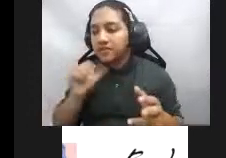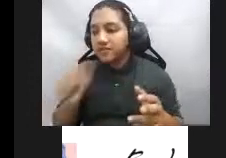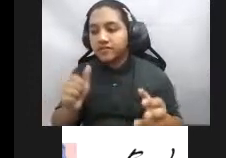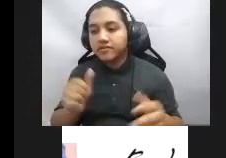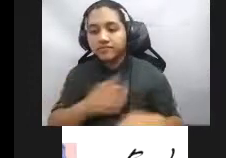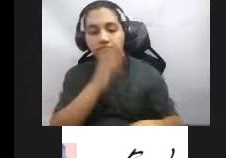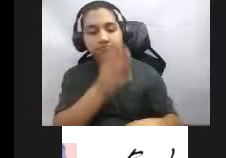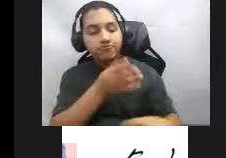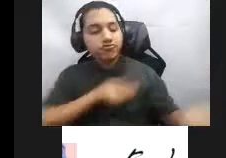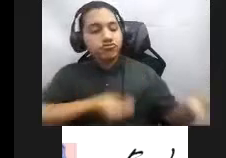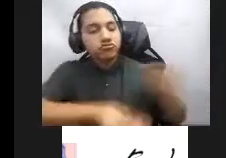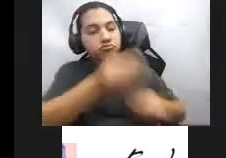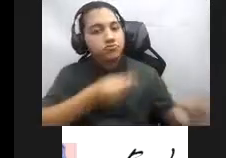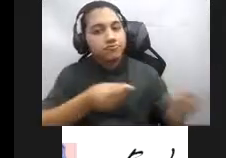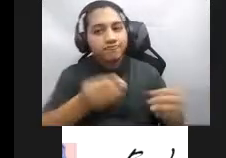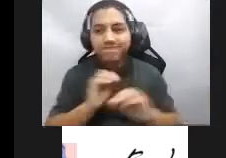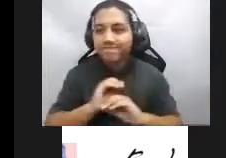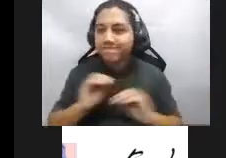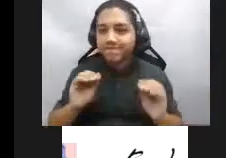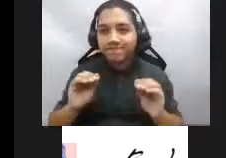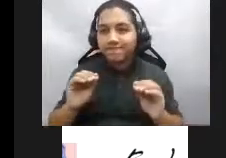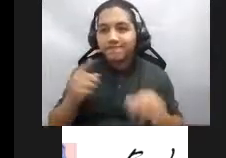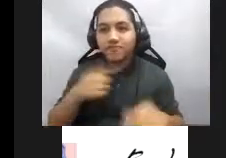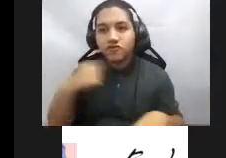tener comercio con China.